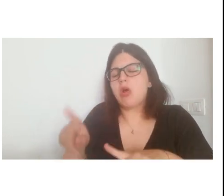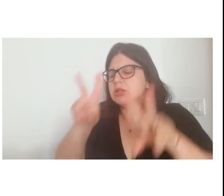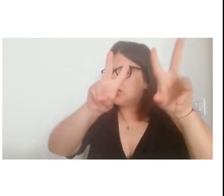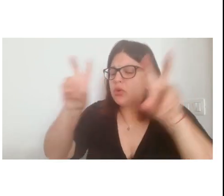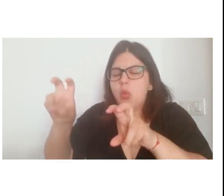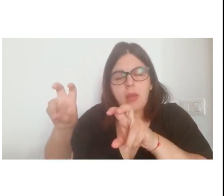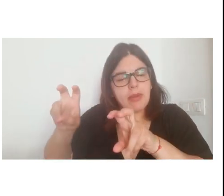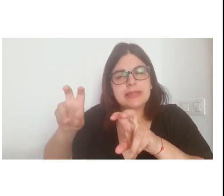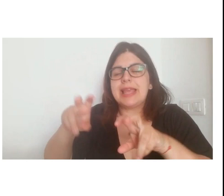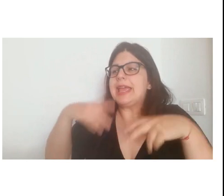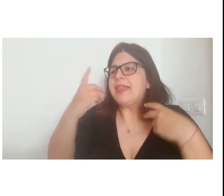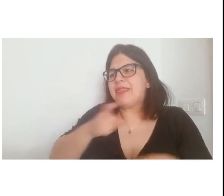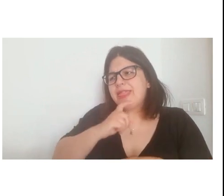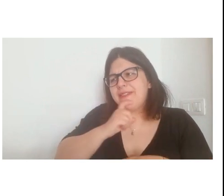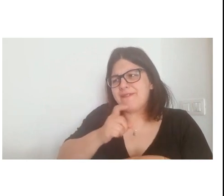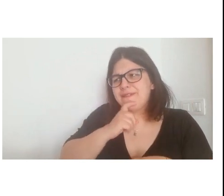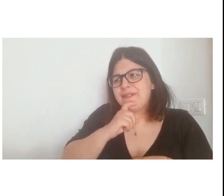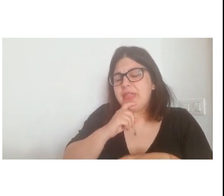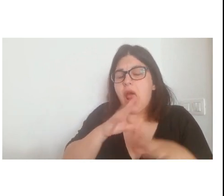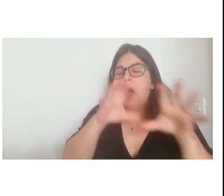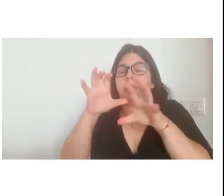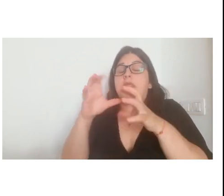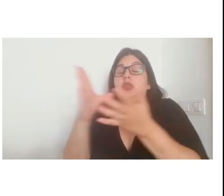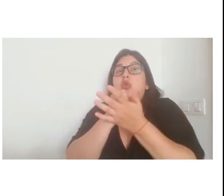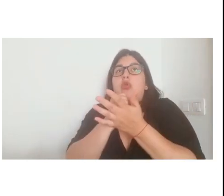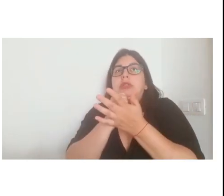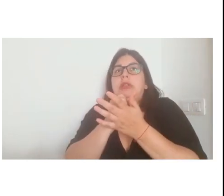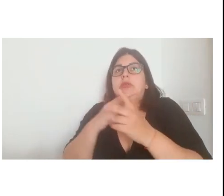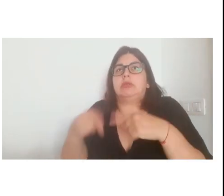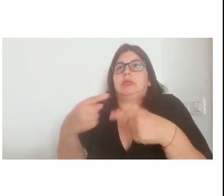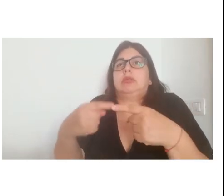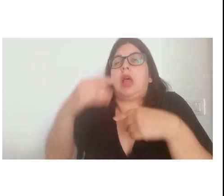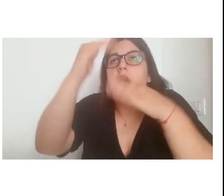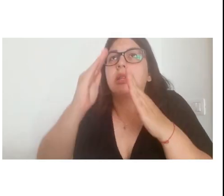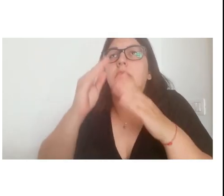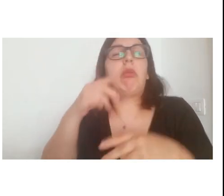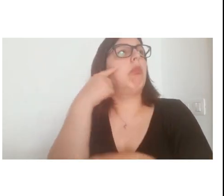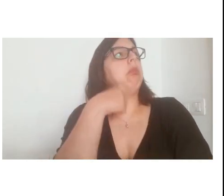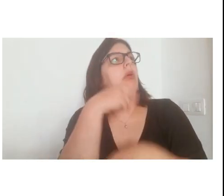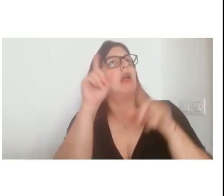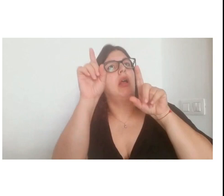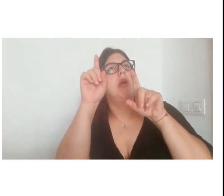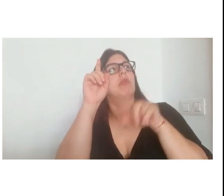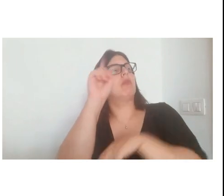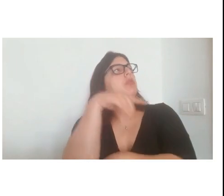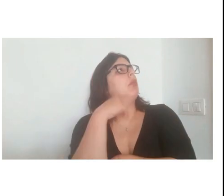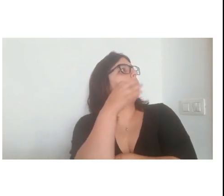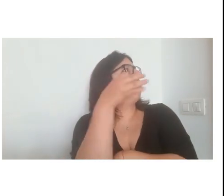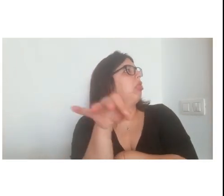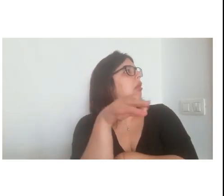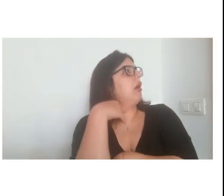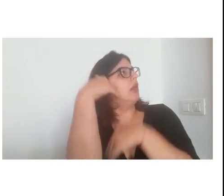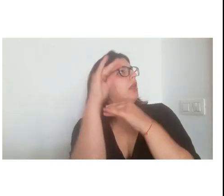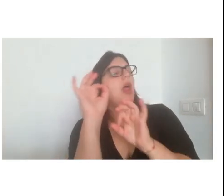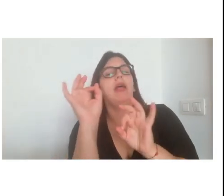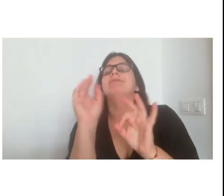É moi moi difícil aprender todo se non prestas atención na clase, ya que as explicacións valen moitísimo